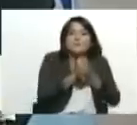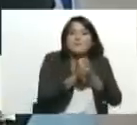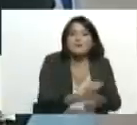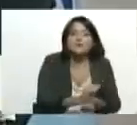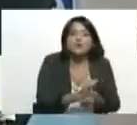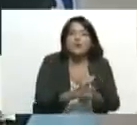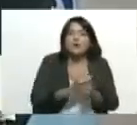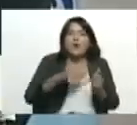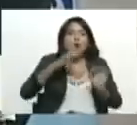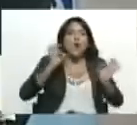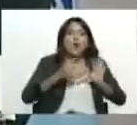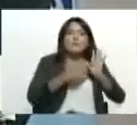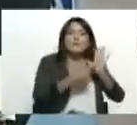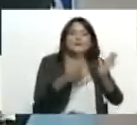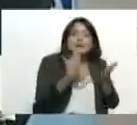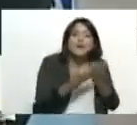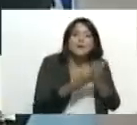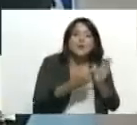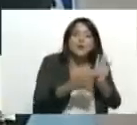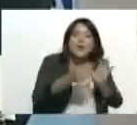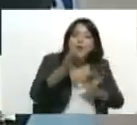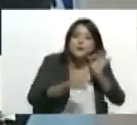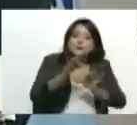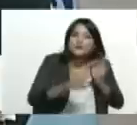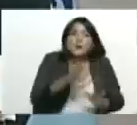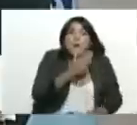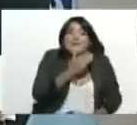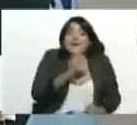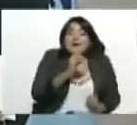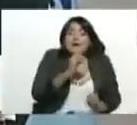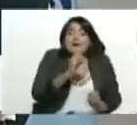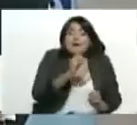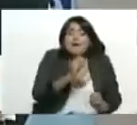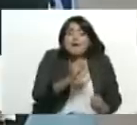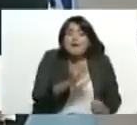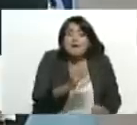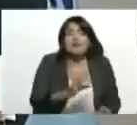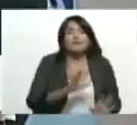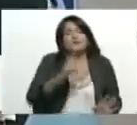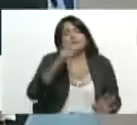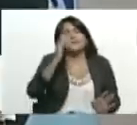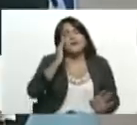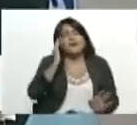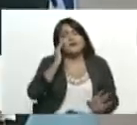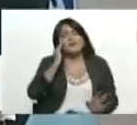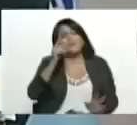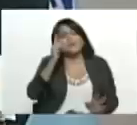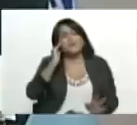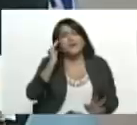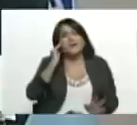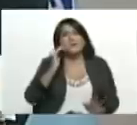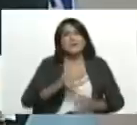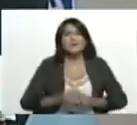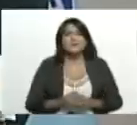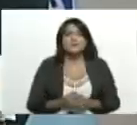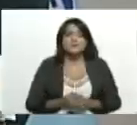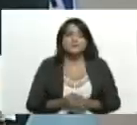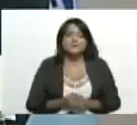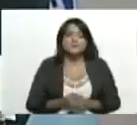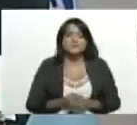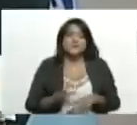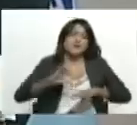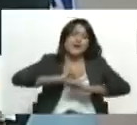presentados ante la justicia por razones obvias que ya conocemos y y que es